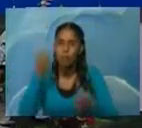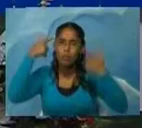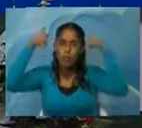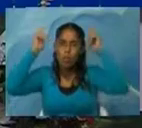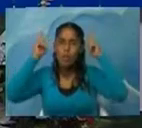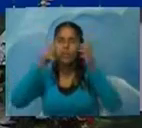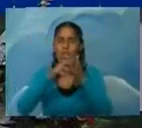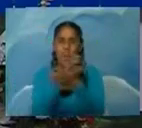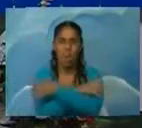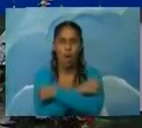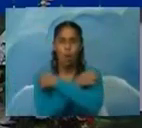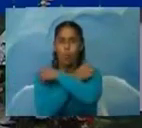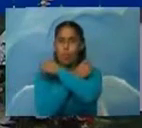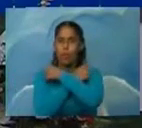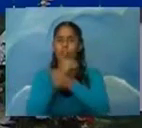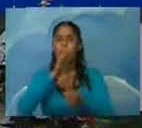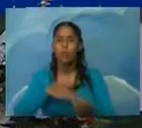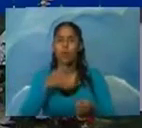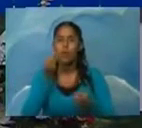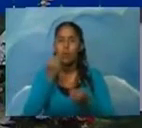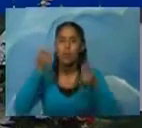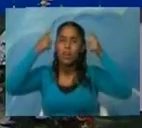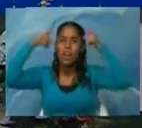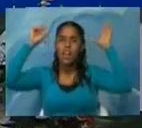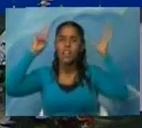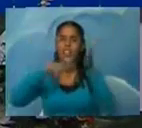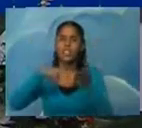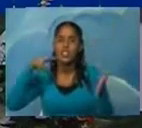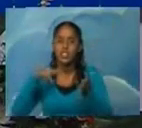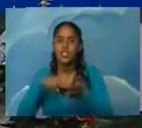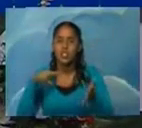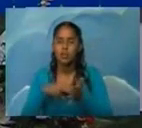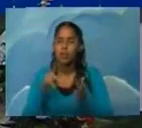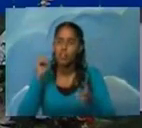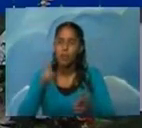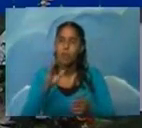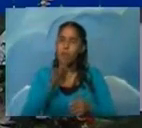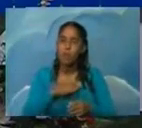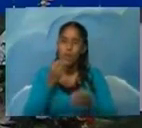comer la oveja. Y se puede comer la chiva. Y el chivo también se lo puede comer.